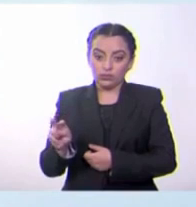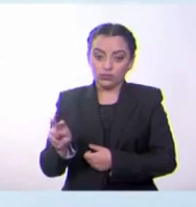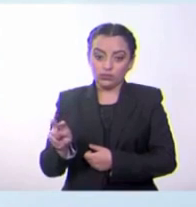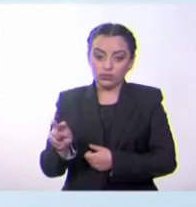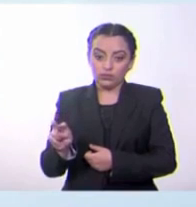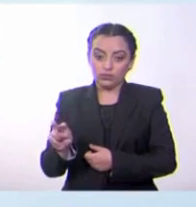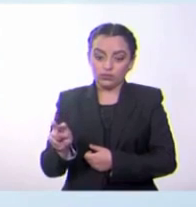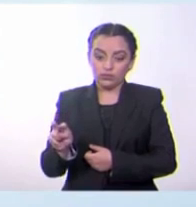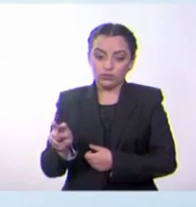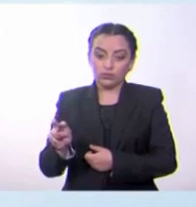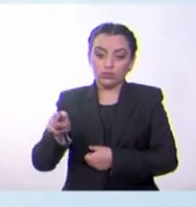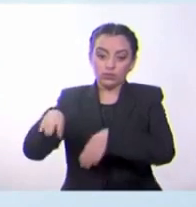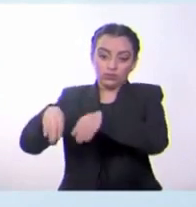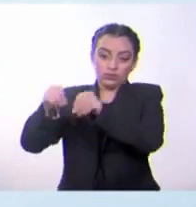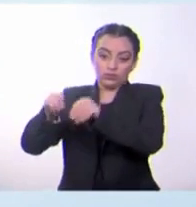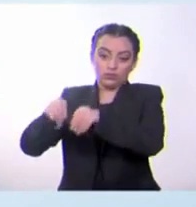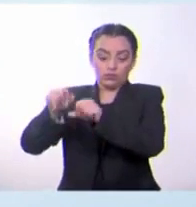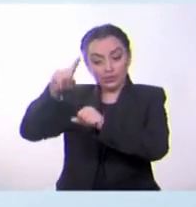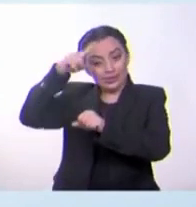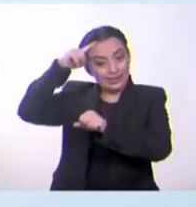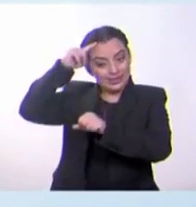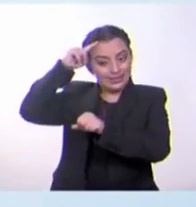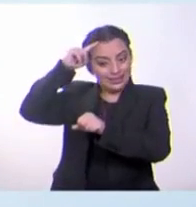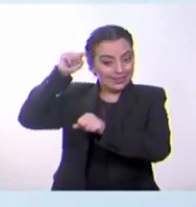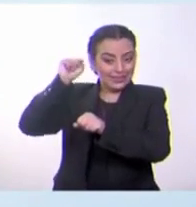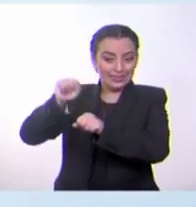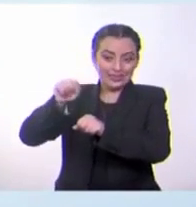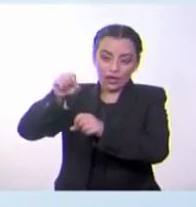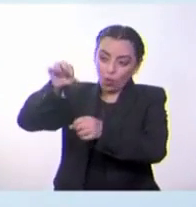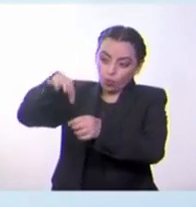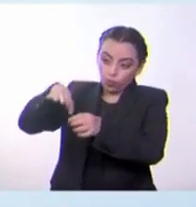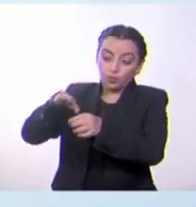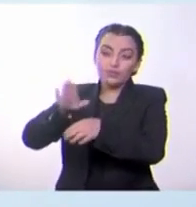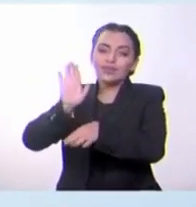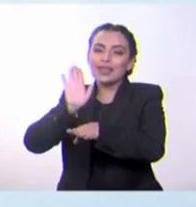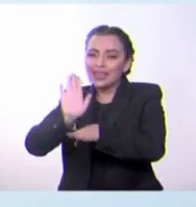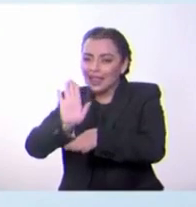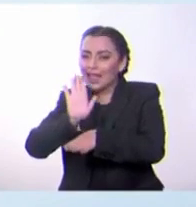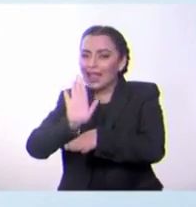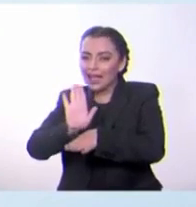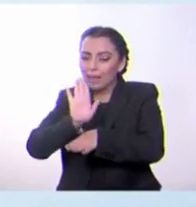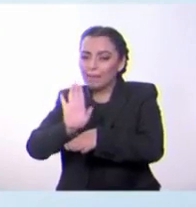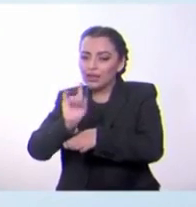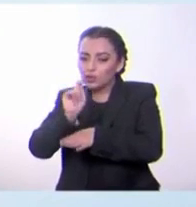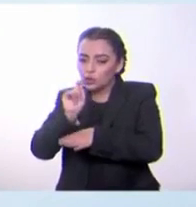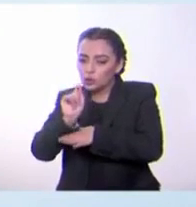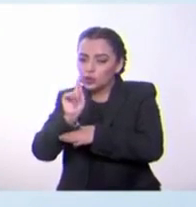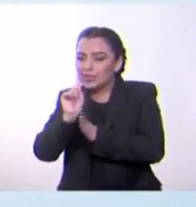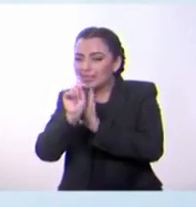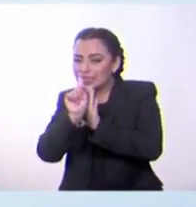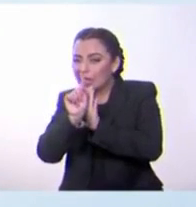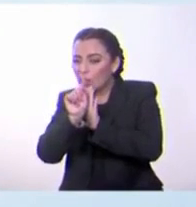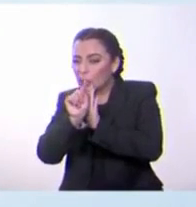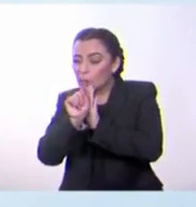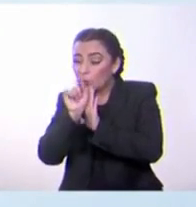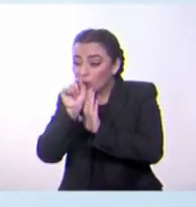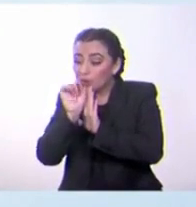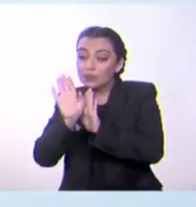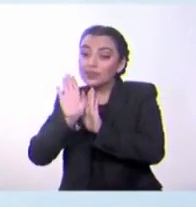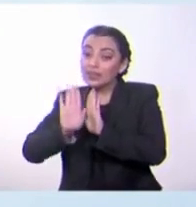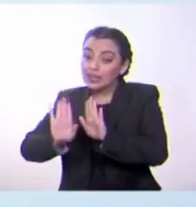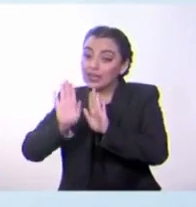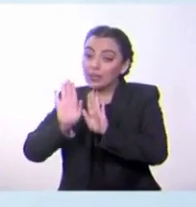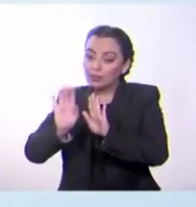En este tipo de suelo, la gota tarda un poco más, unos cuantos segundos, en